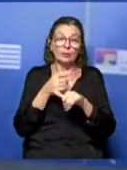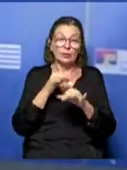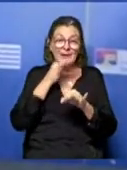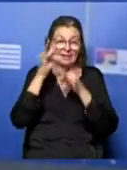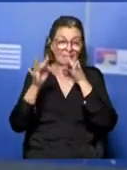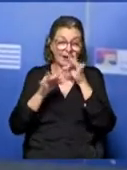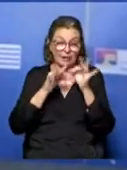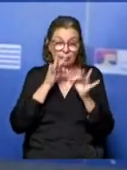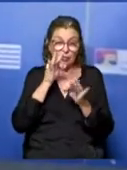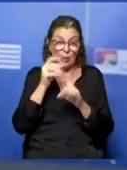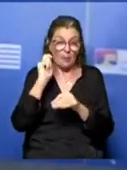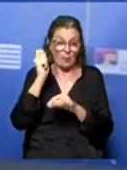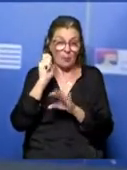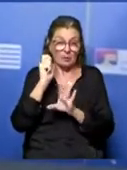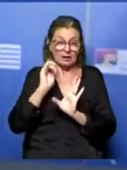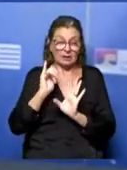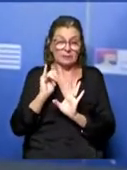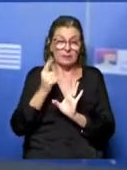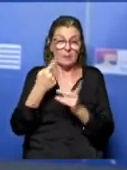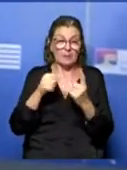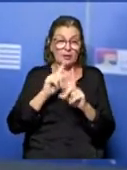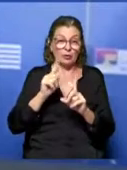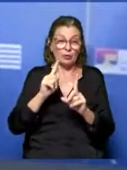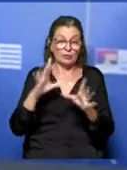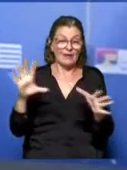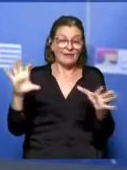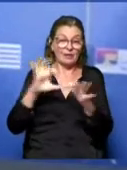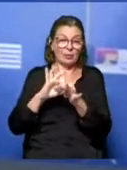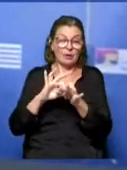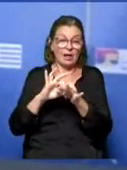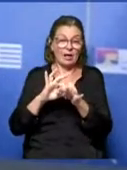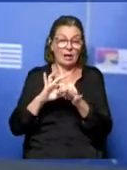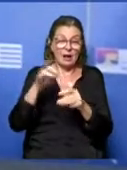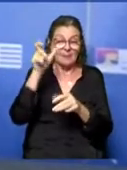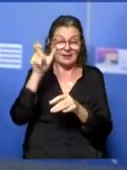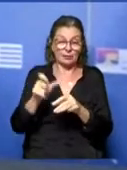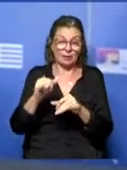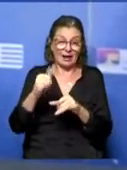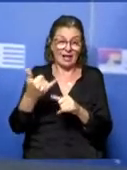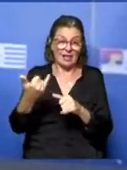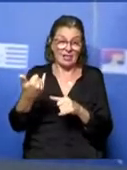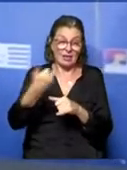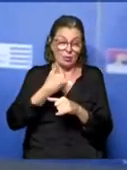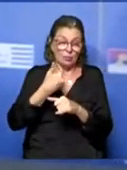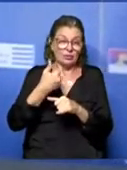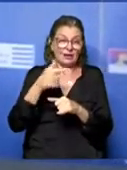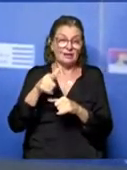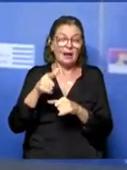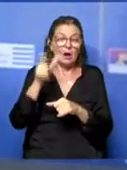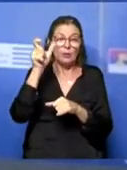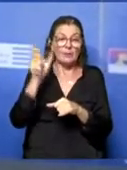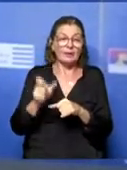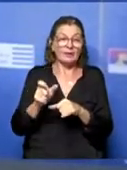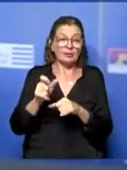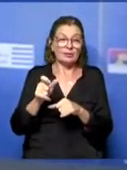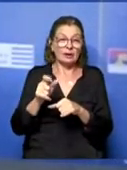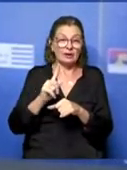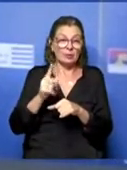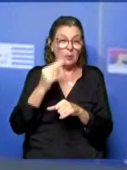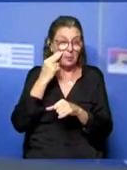declaración pública, pero no está vinculada a la denunciante, sino a una persona que hizo la denuncia y no era